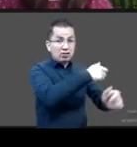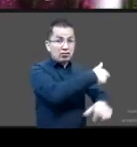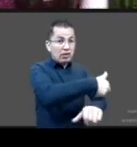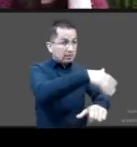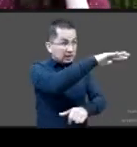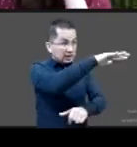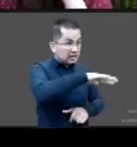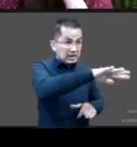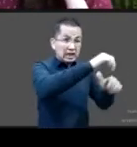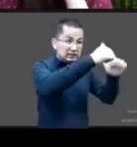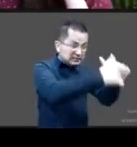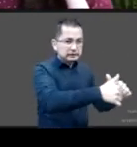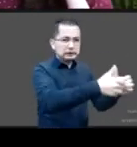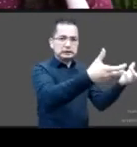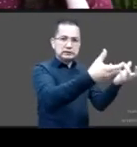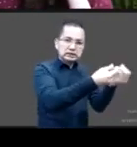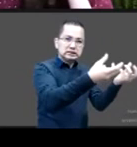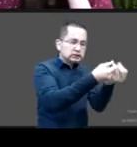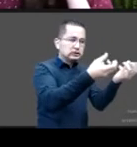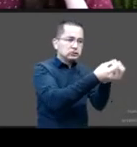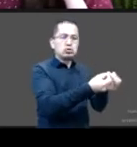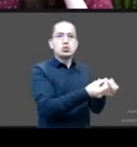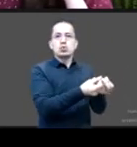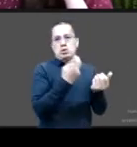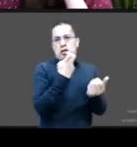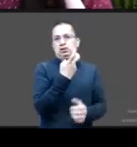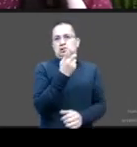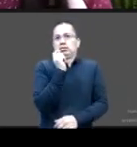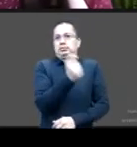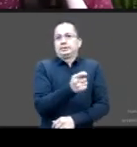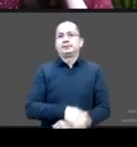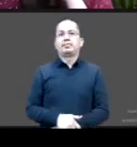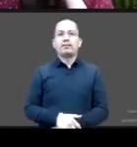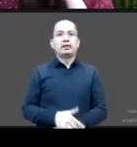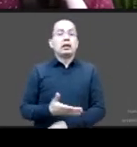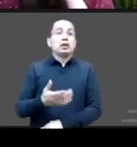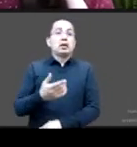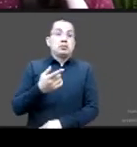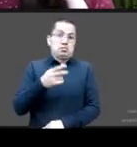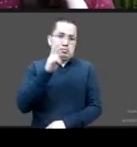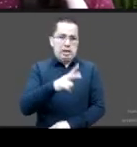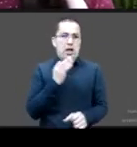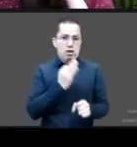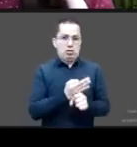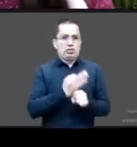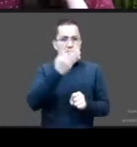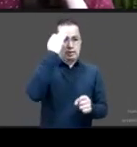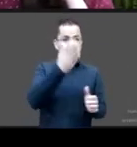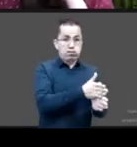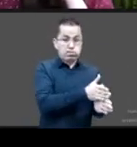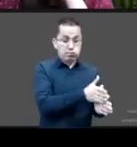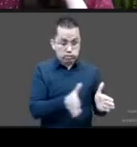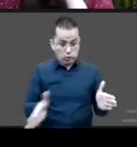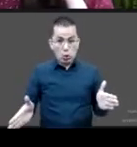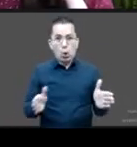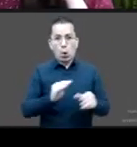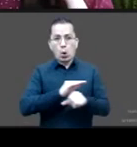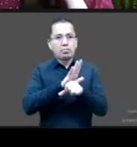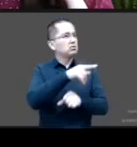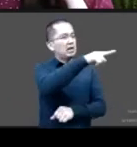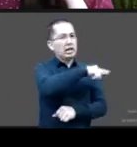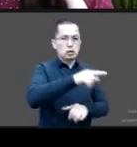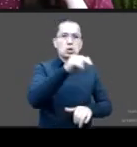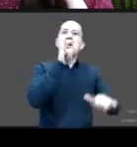lo que eso significa bueno este dato sí en estos meses aumentó el consumo de tabaco de alcohol